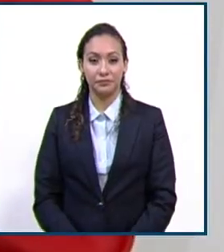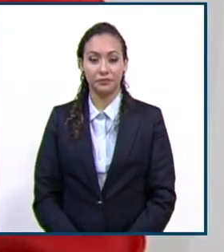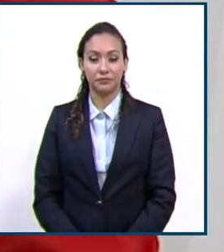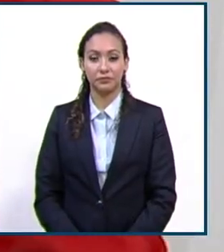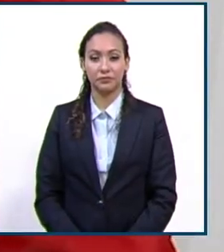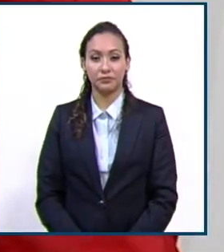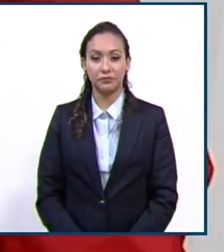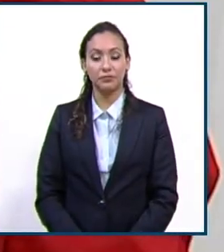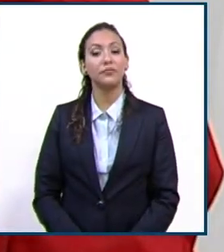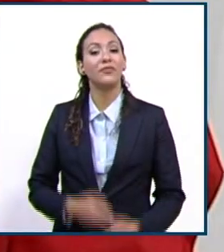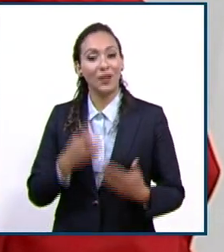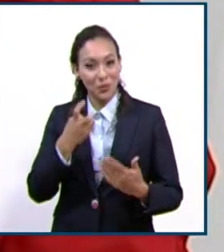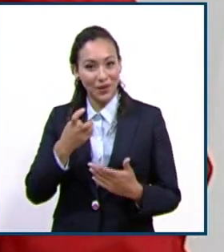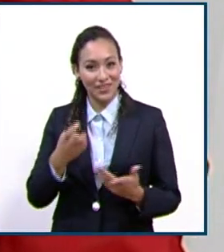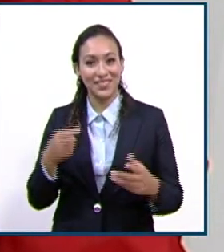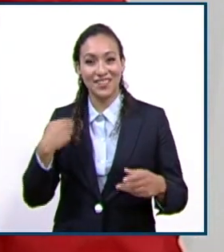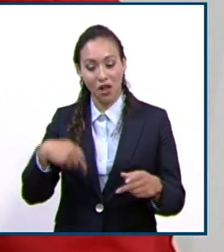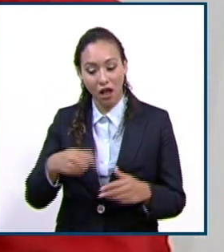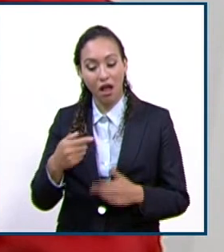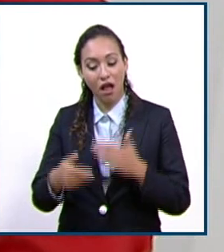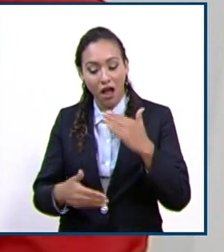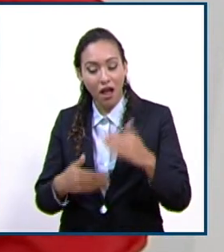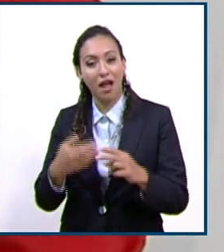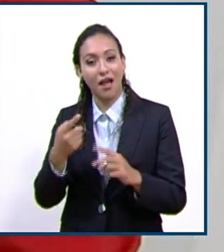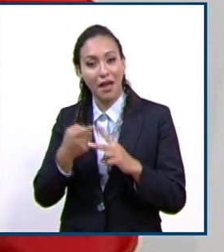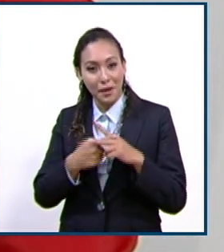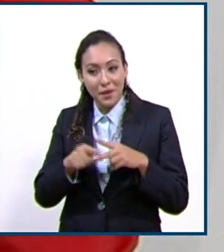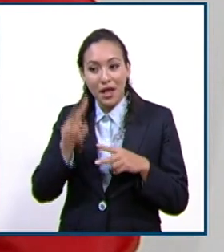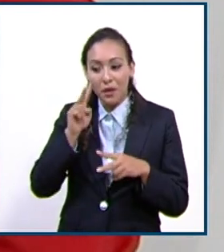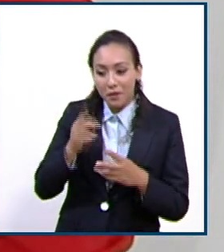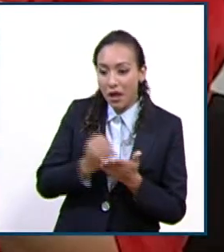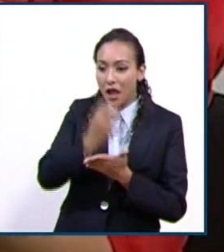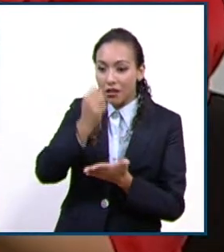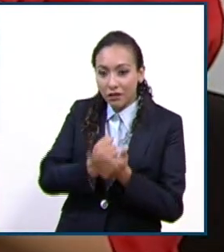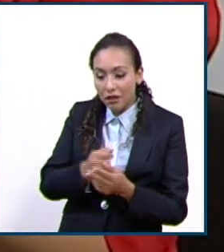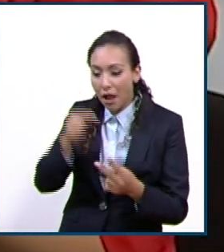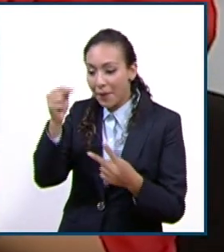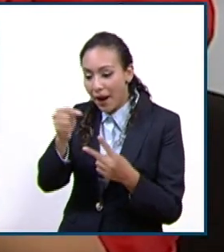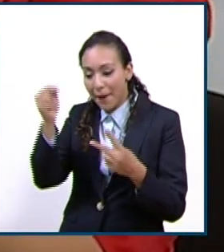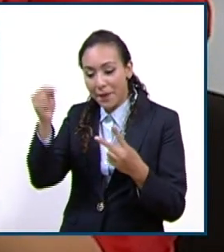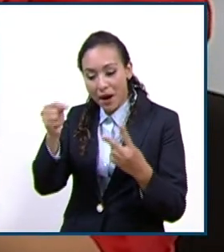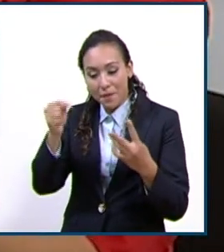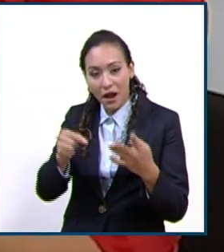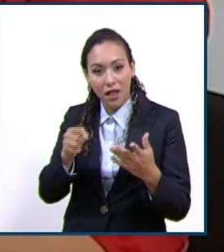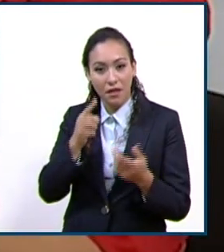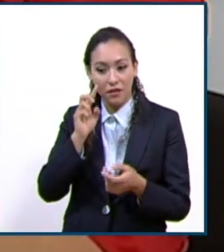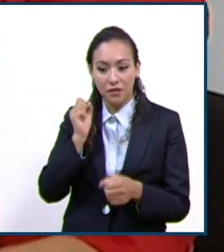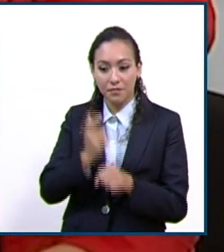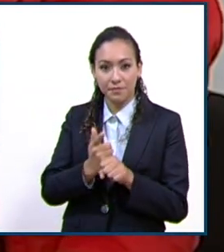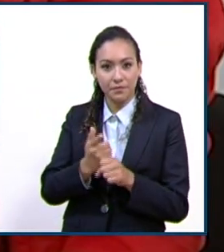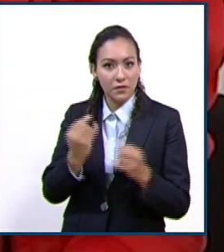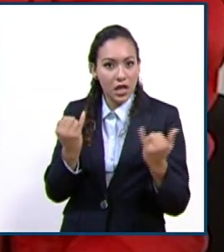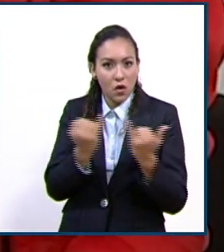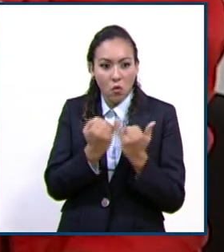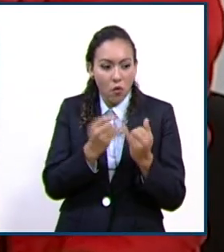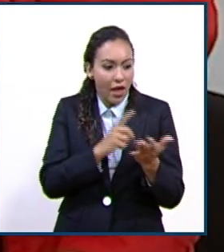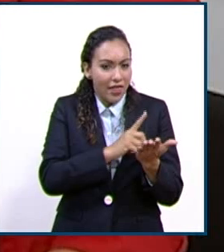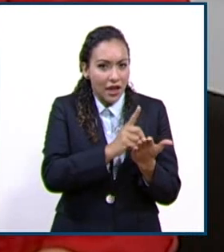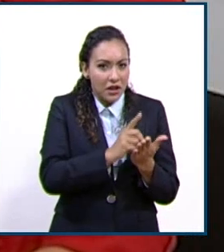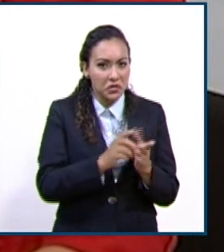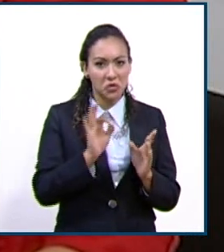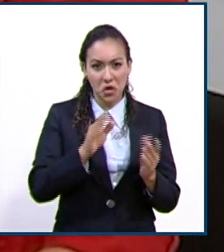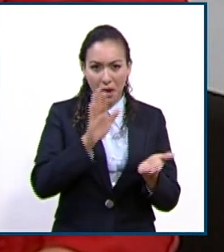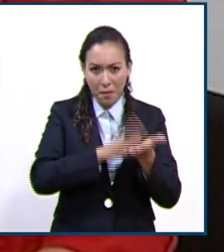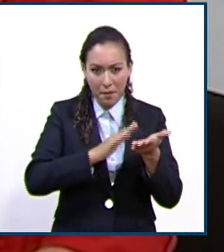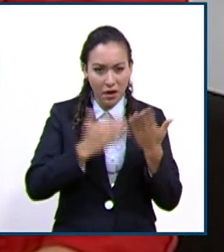Entonces fue a través de estas sentencias cuando advertimos que tenían el mismo derecho que otras, como es, por ejemplo, la